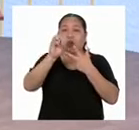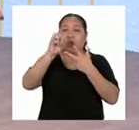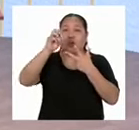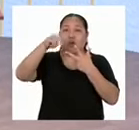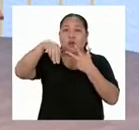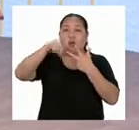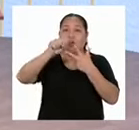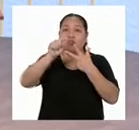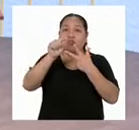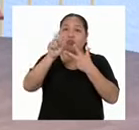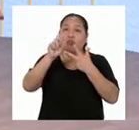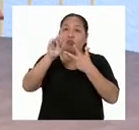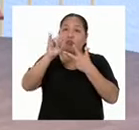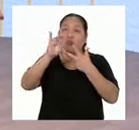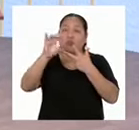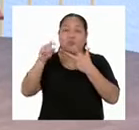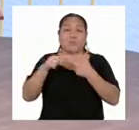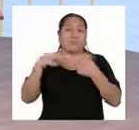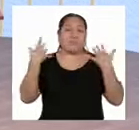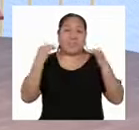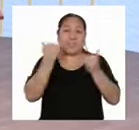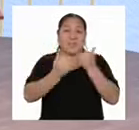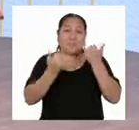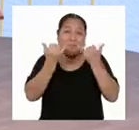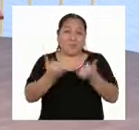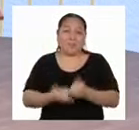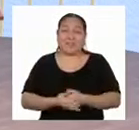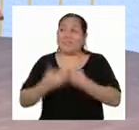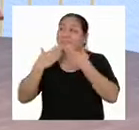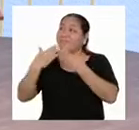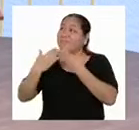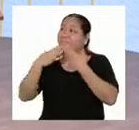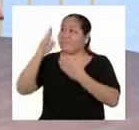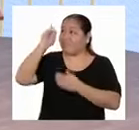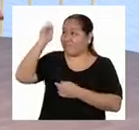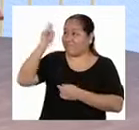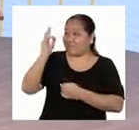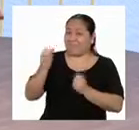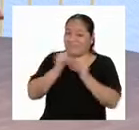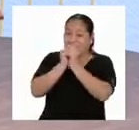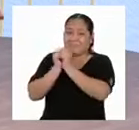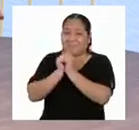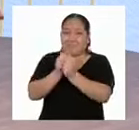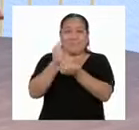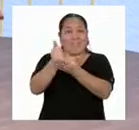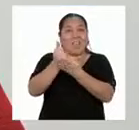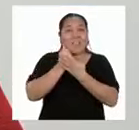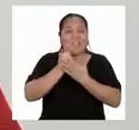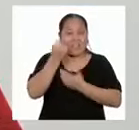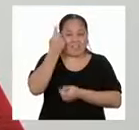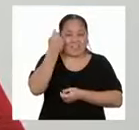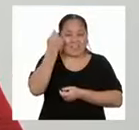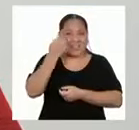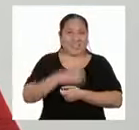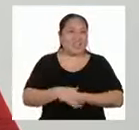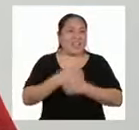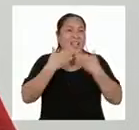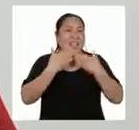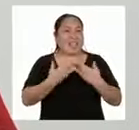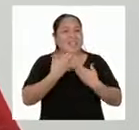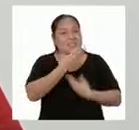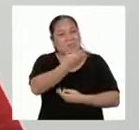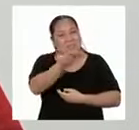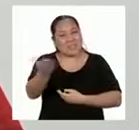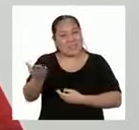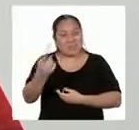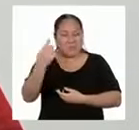Bueno, esto sería todo por hoy. Le damos mil gracias a la profesora por acompañarnos y ayudarnos a entender. Gracias a